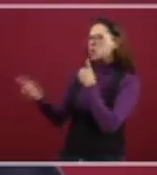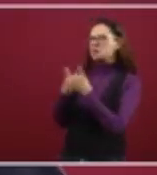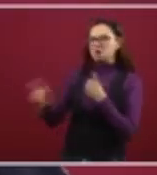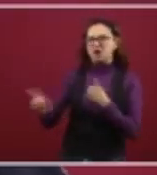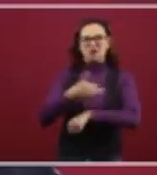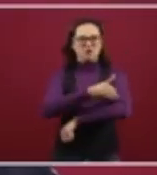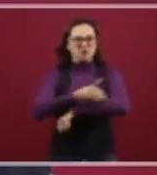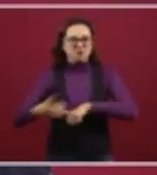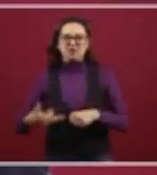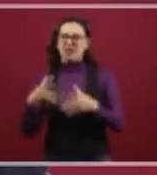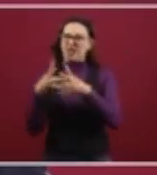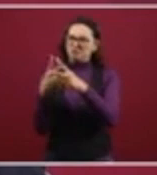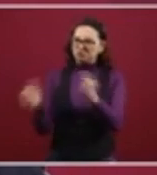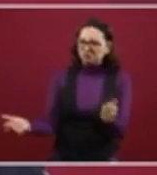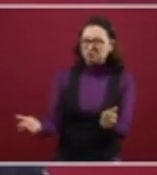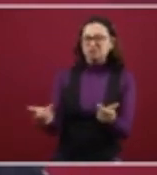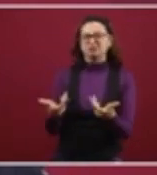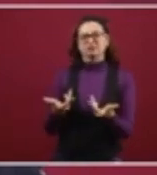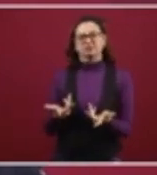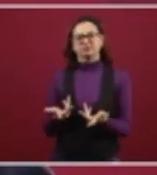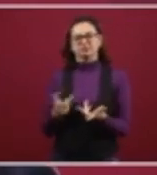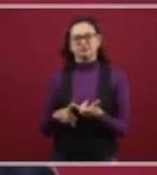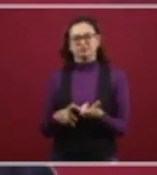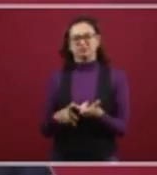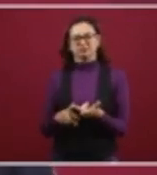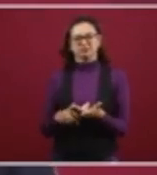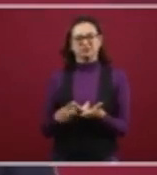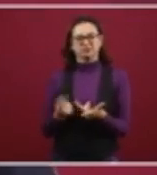desintegración de las familias,